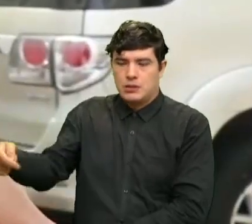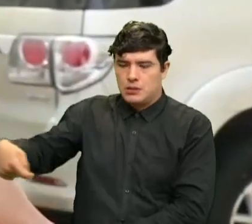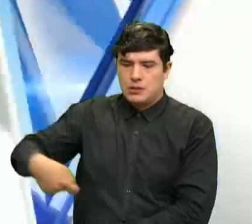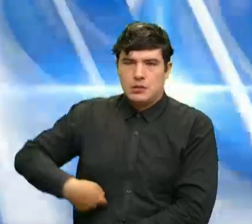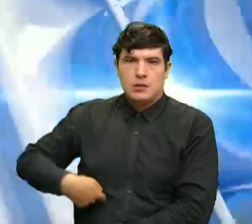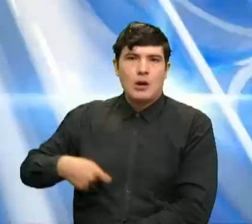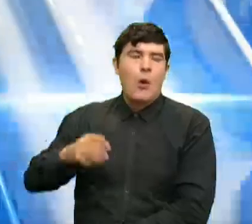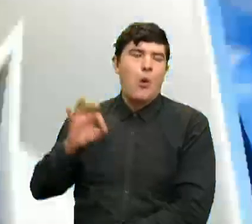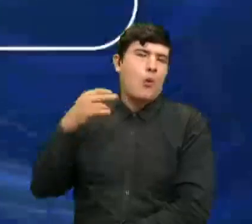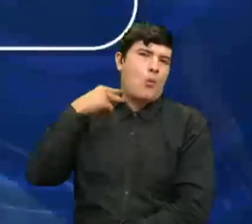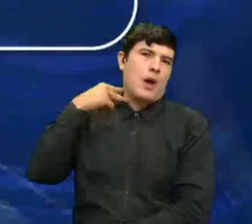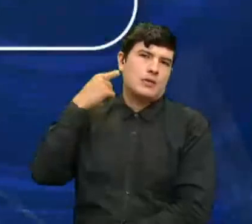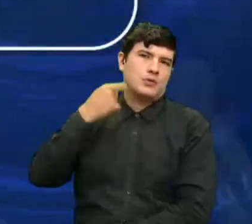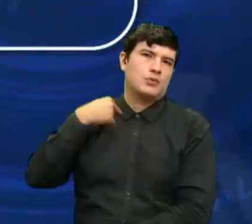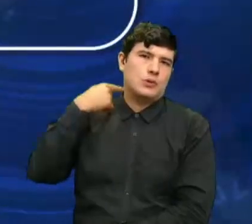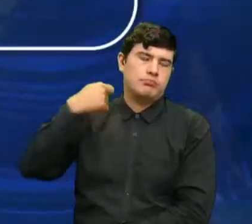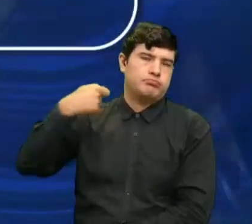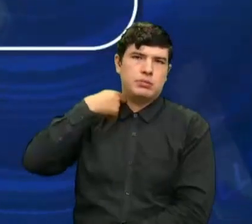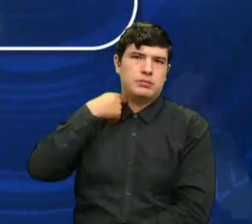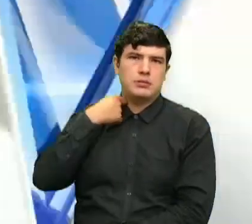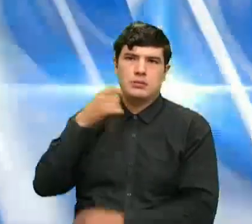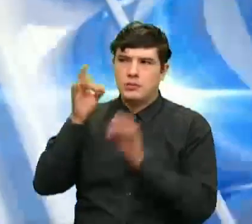en el cuello.